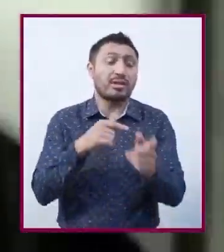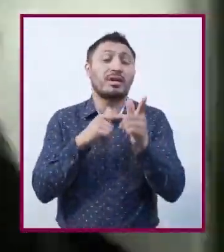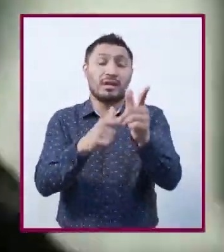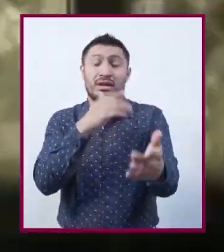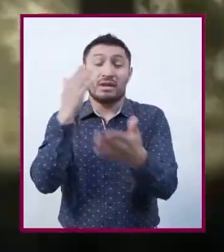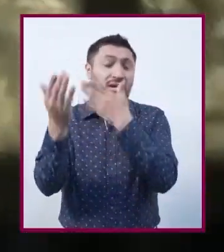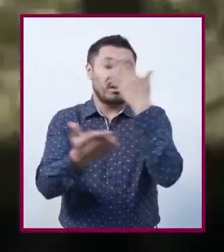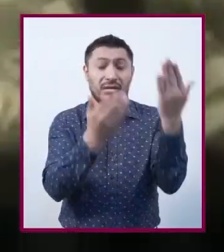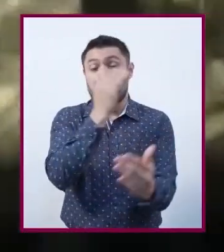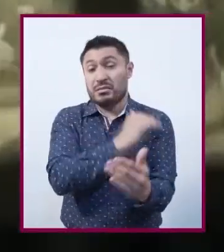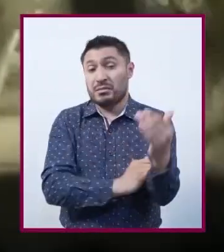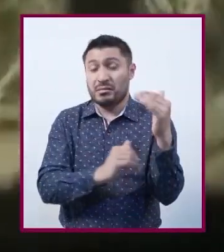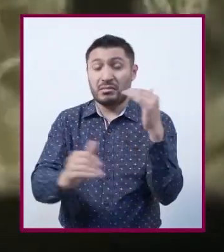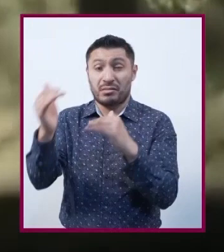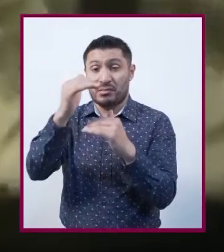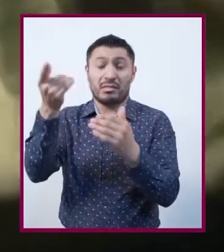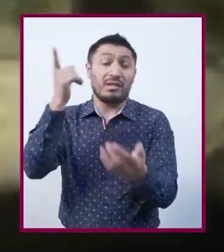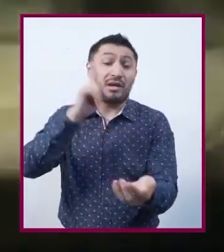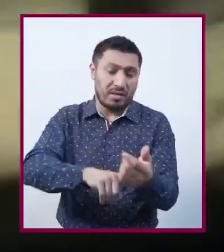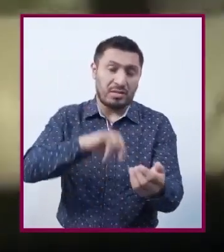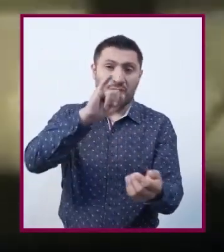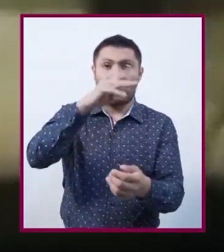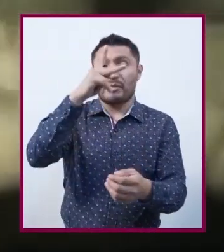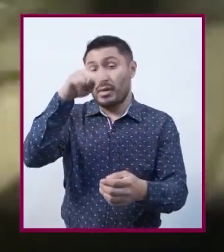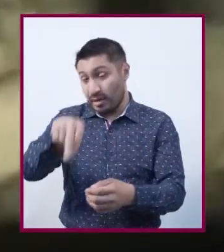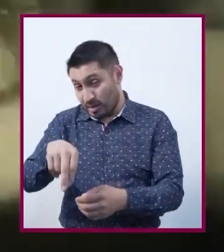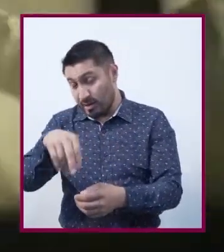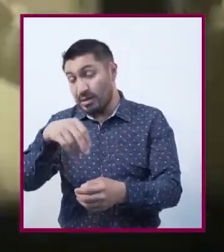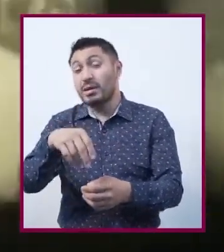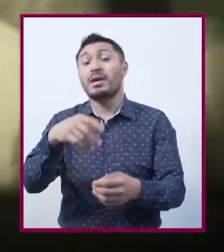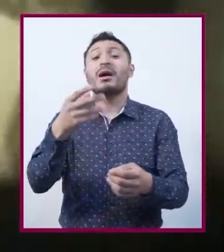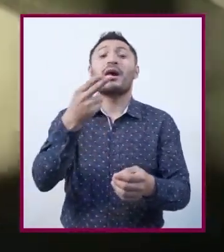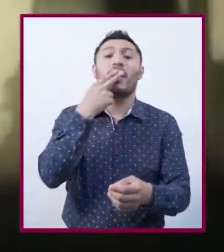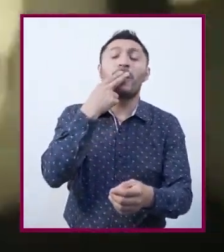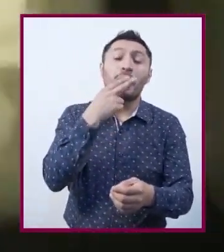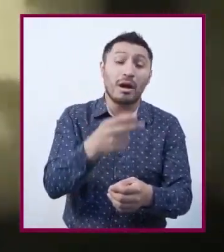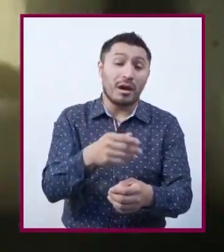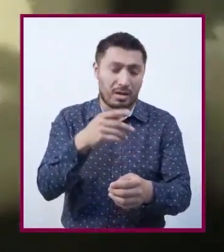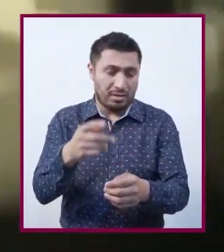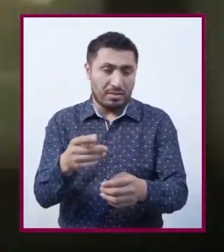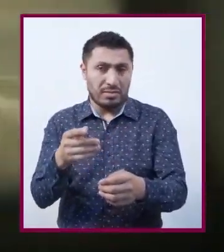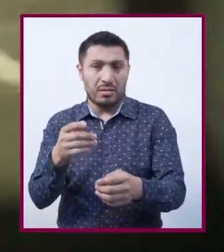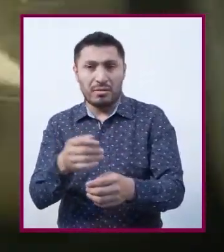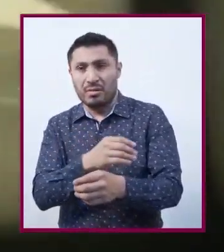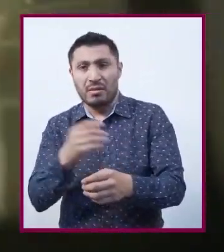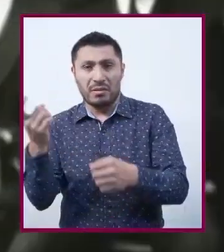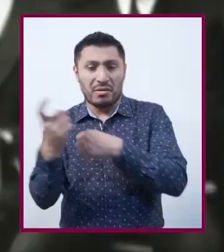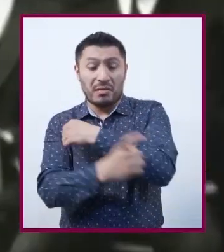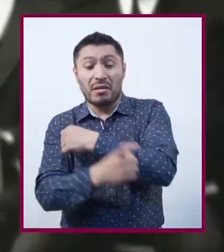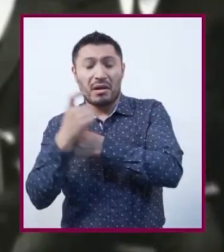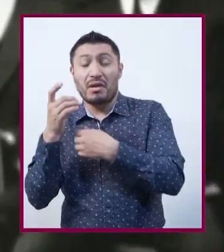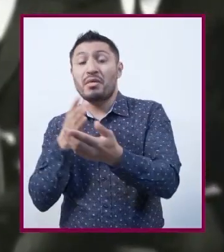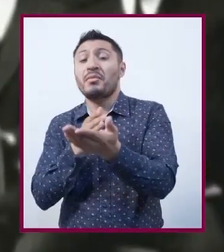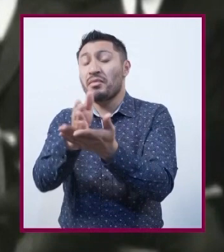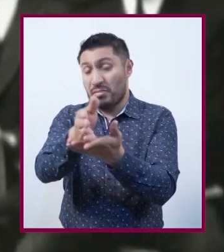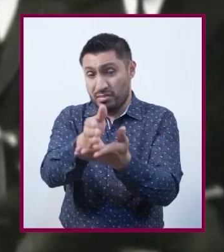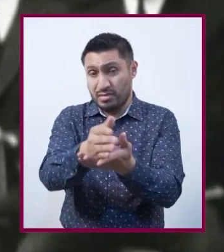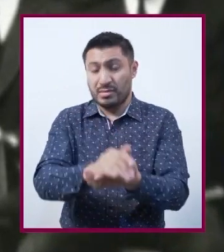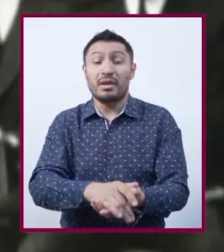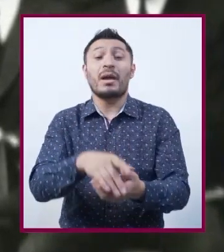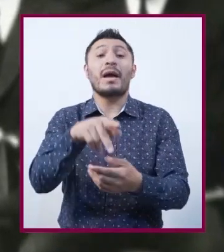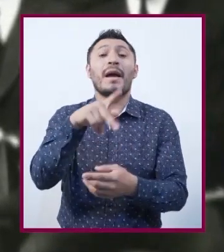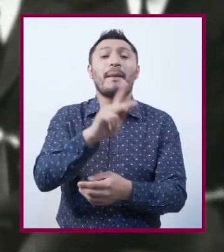estudios superiores en el Instituto Politécnico Nacional mediante el pase automático. Mientras tanto,